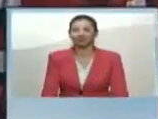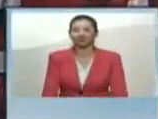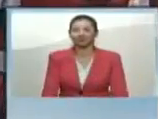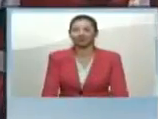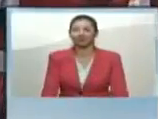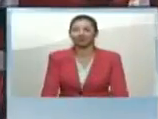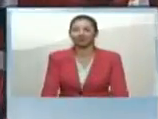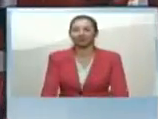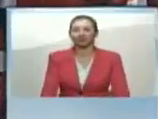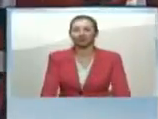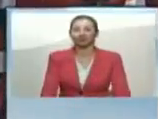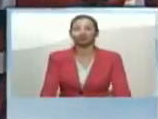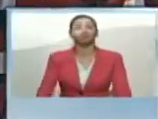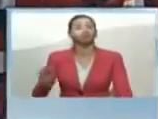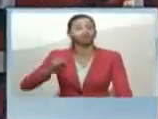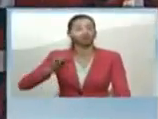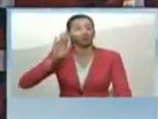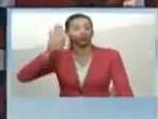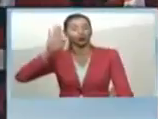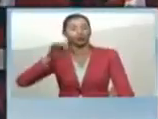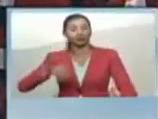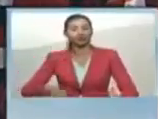Bueno, vamos a juramentarlo, pues.